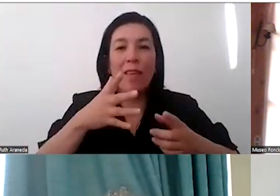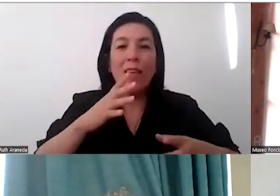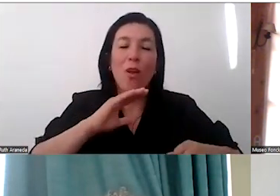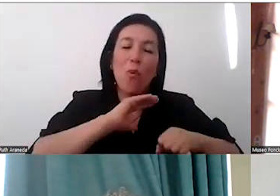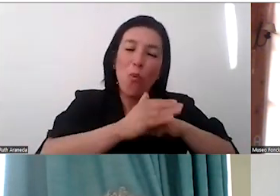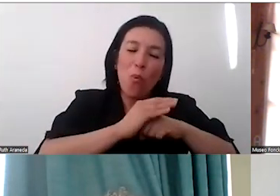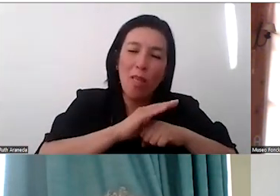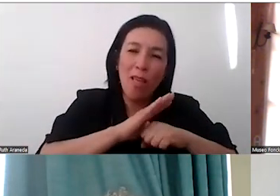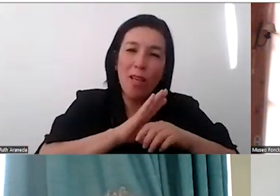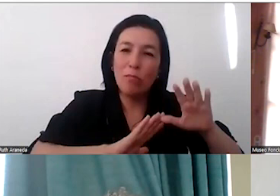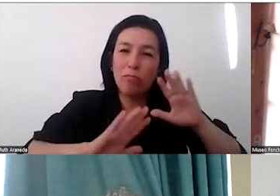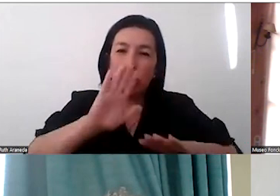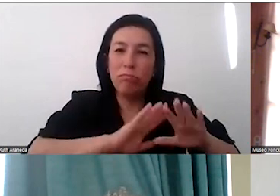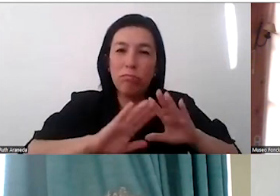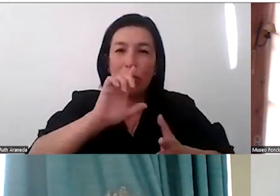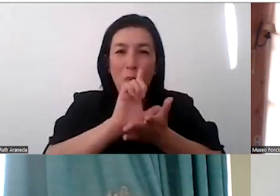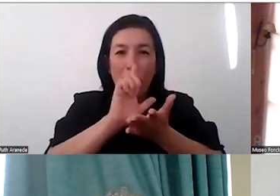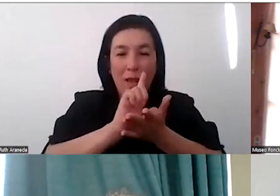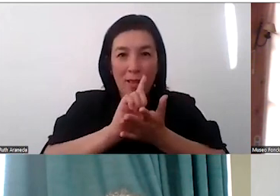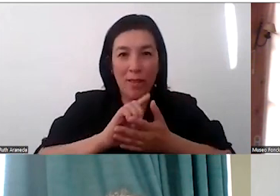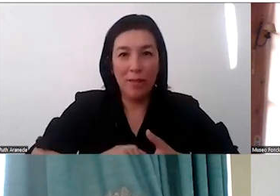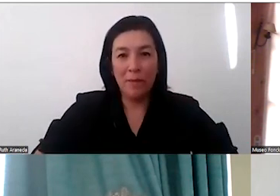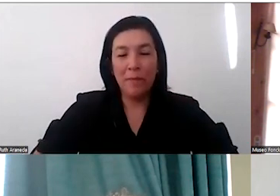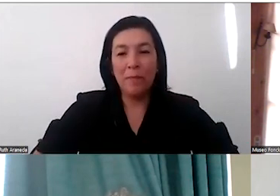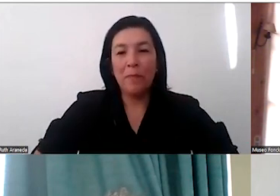preservar mejor este lugar que tenemos.